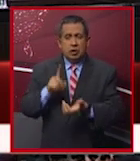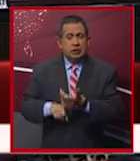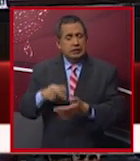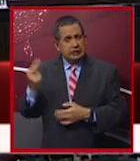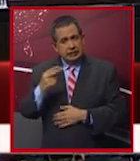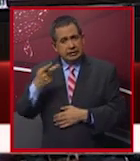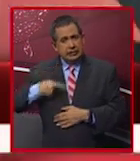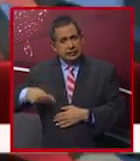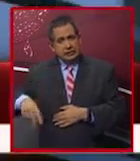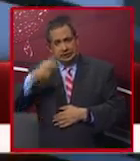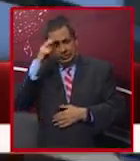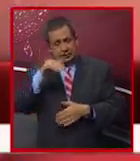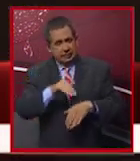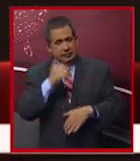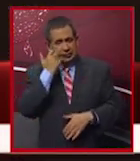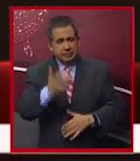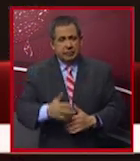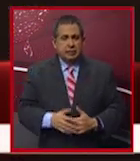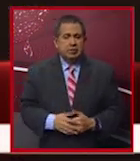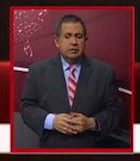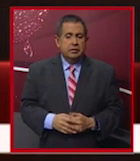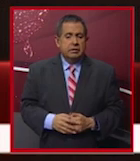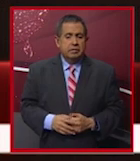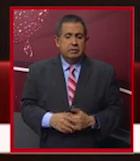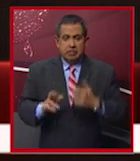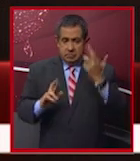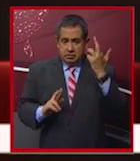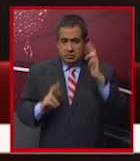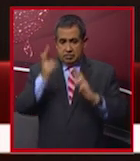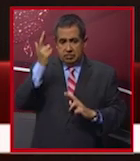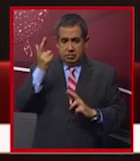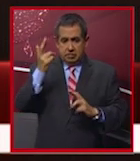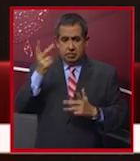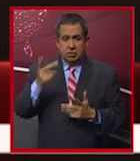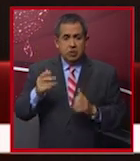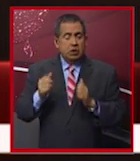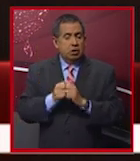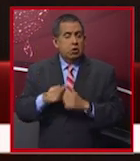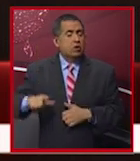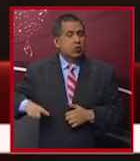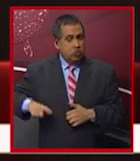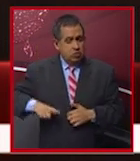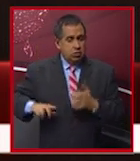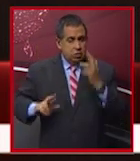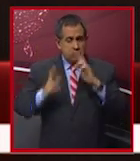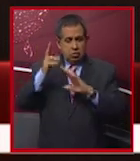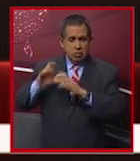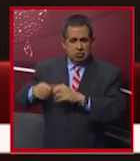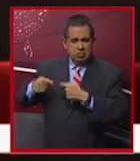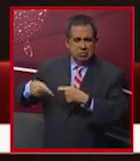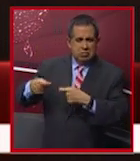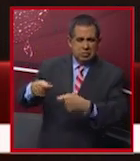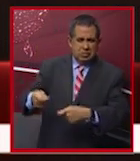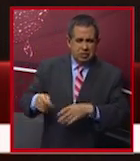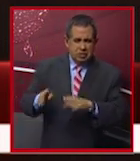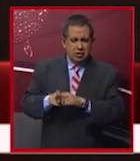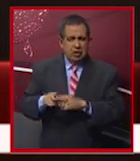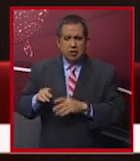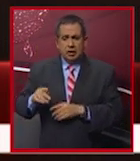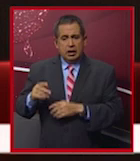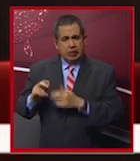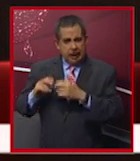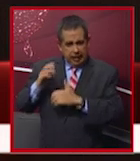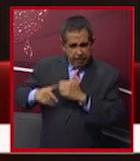sociedad mexicana. La revolución y los gobiernos revolucionarios y